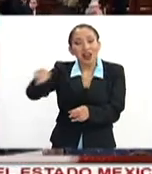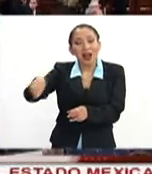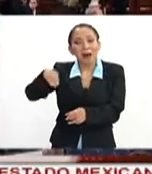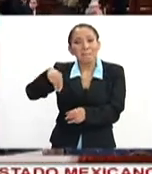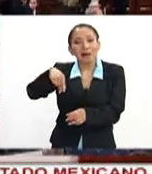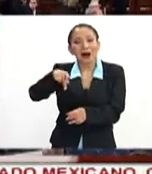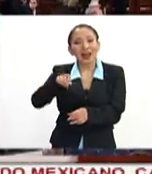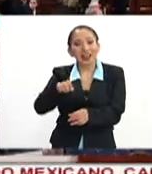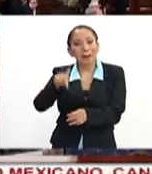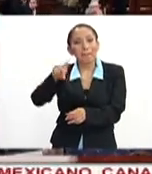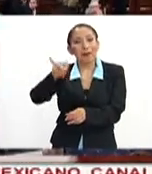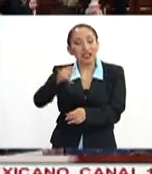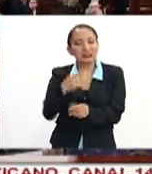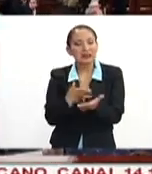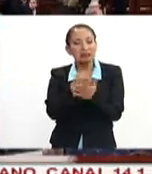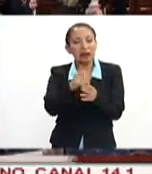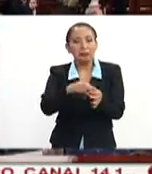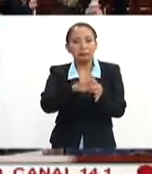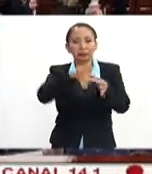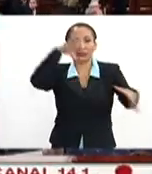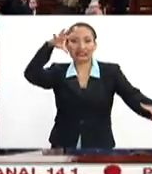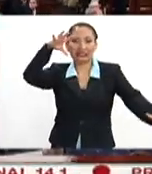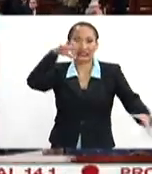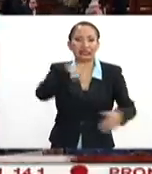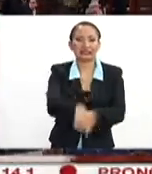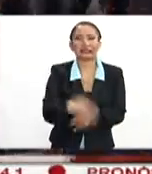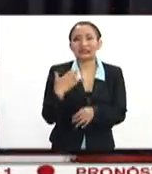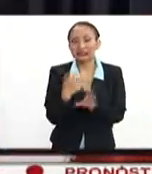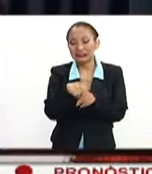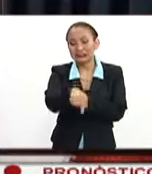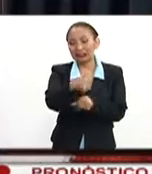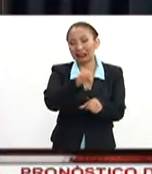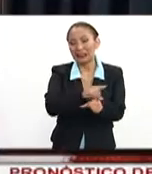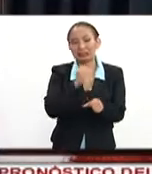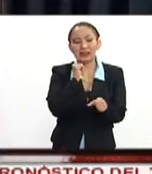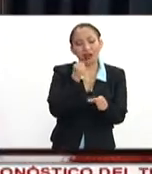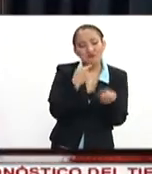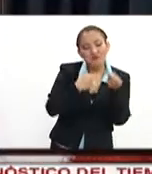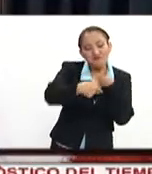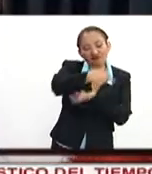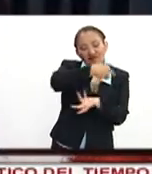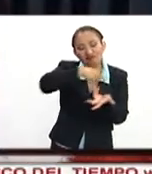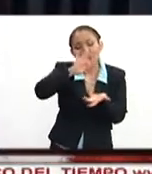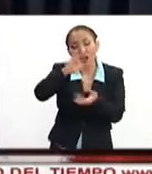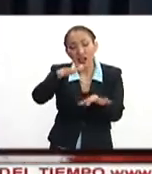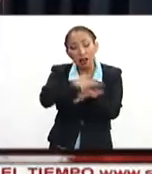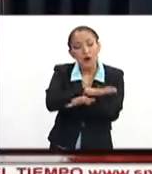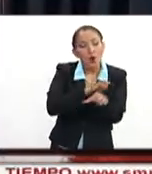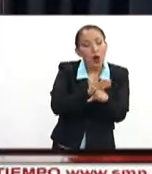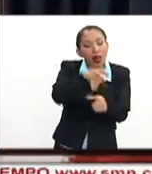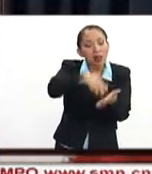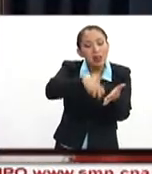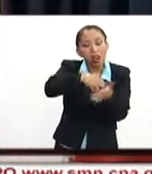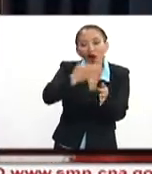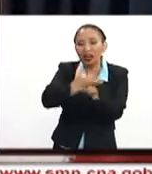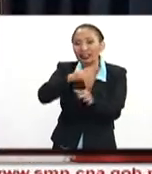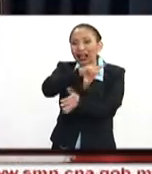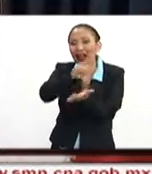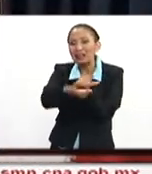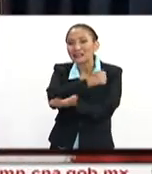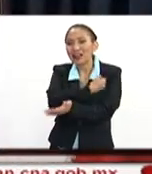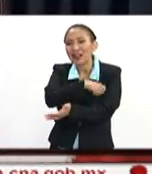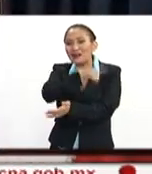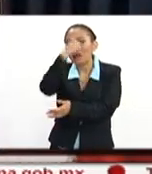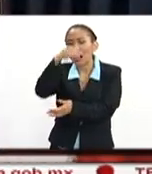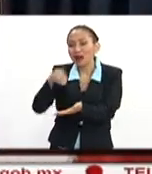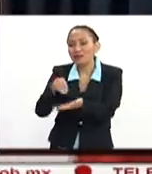Mike Pence, el cual rompió el desempate. Durante los próximos días, los legisladores discutirán los posibles cambios a la actual ley sanitaria